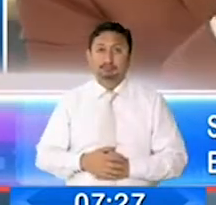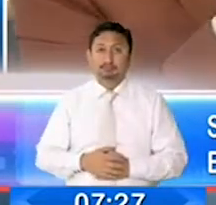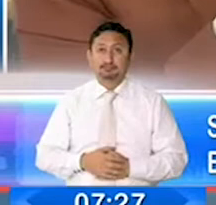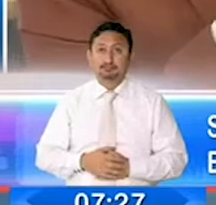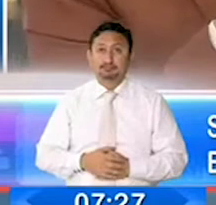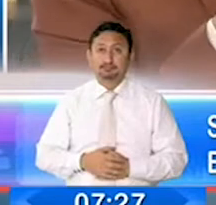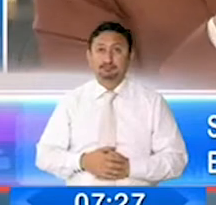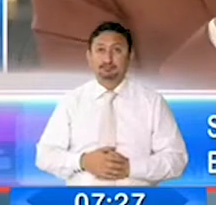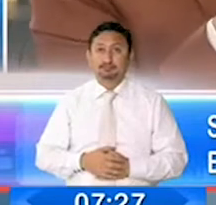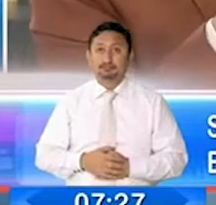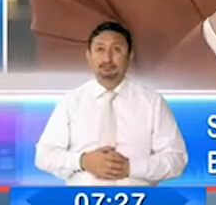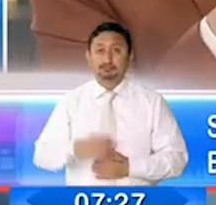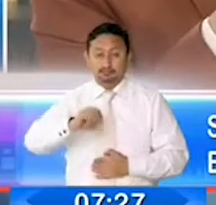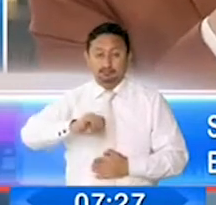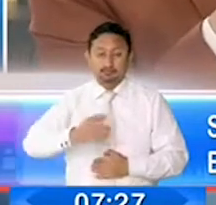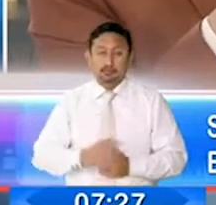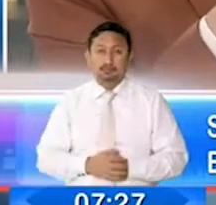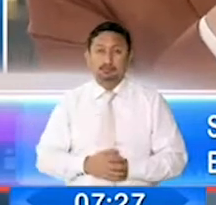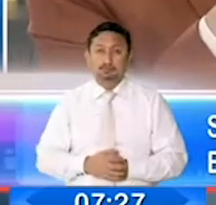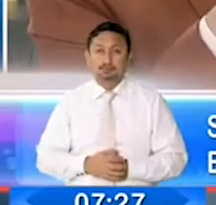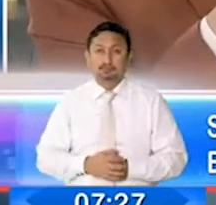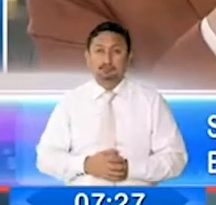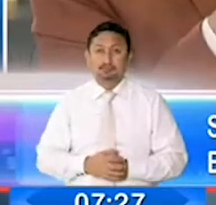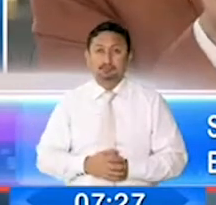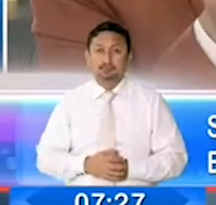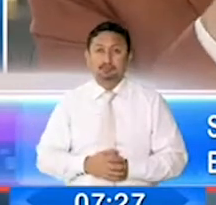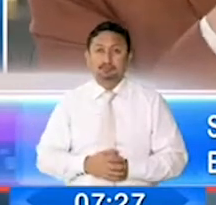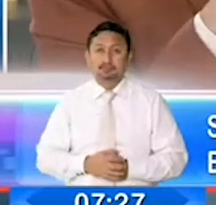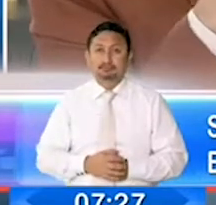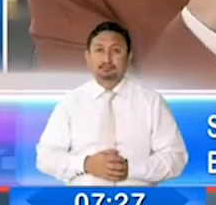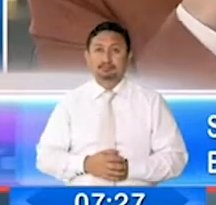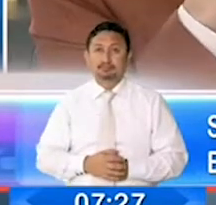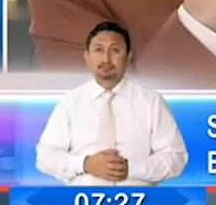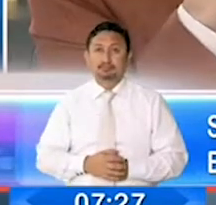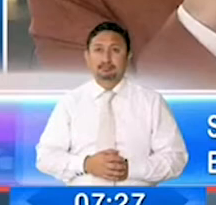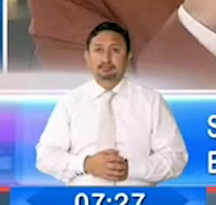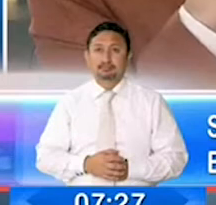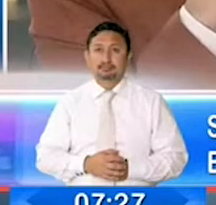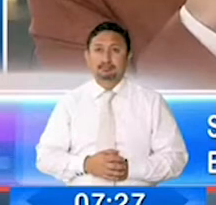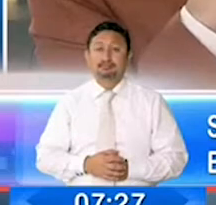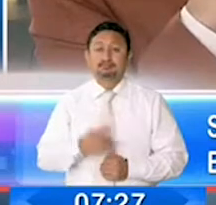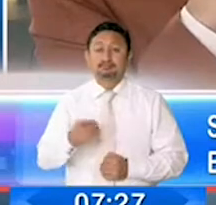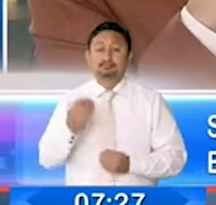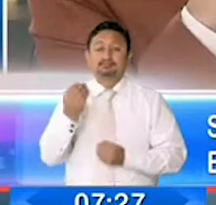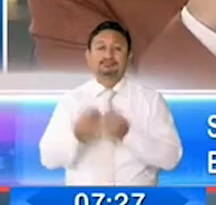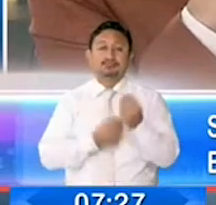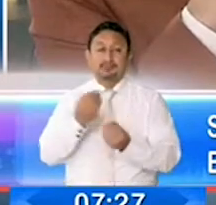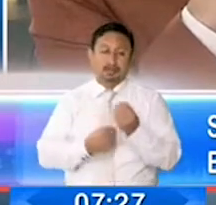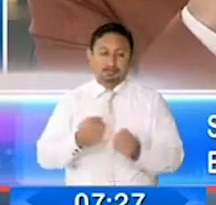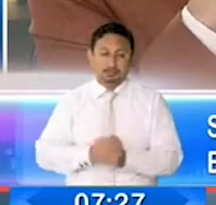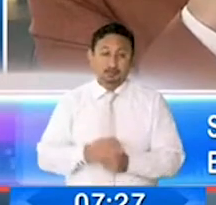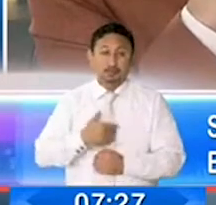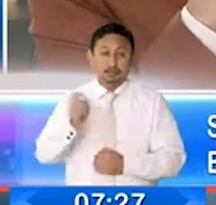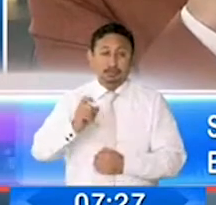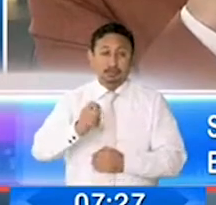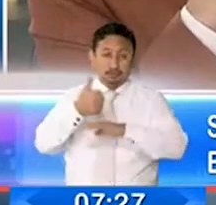casación. Exactamente. Bueno, en términos de chicos, casación y revisión. Correcto. Entonces, ¿qué es lo que sucede? Necesitamos